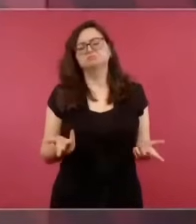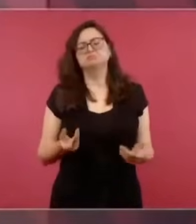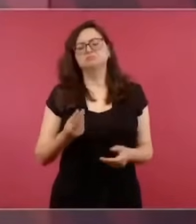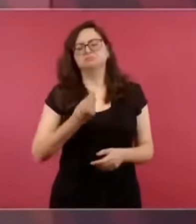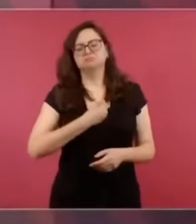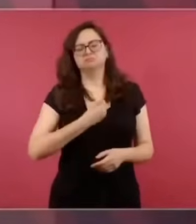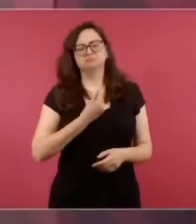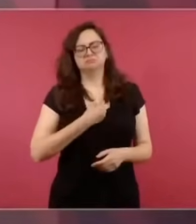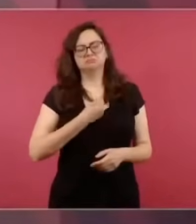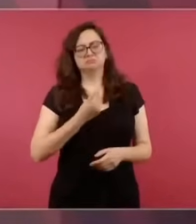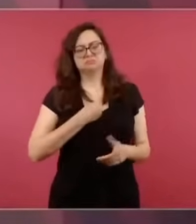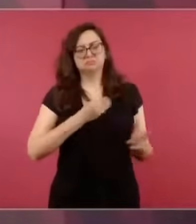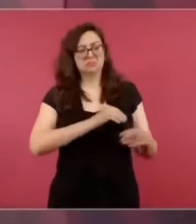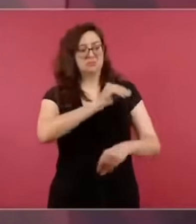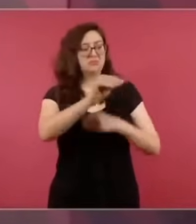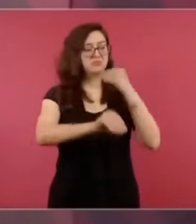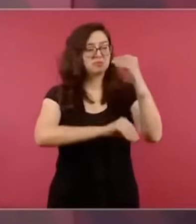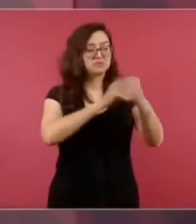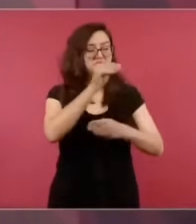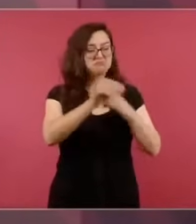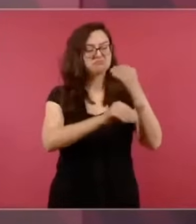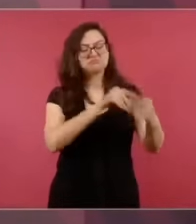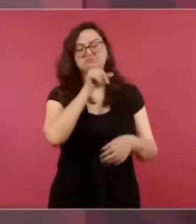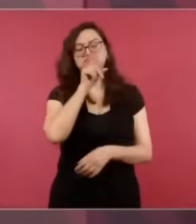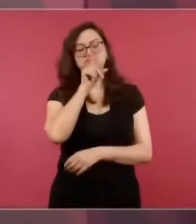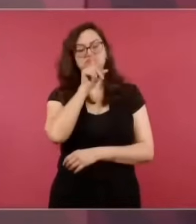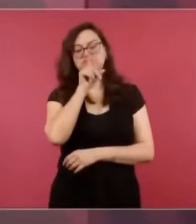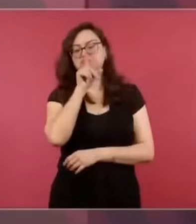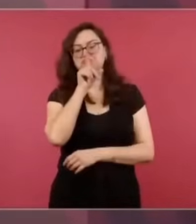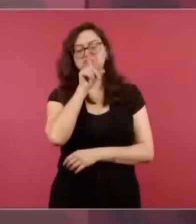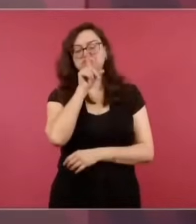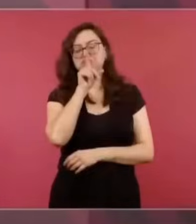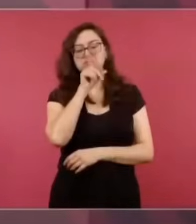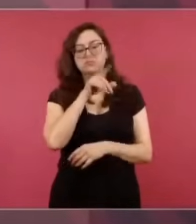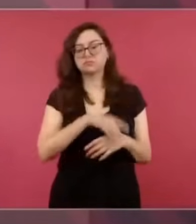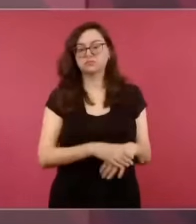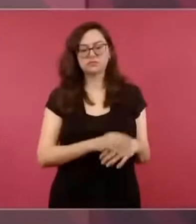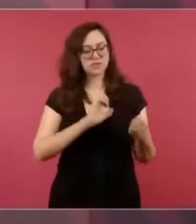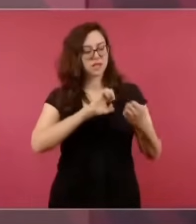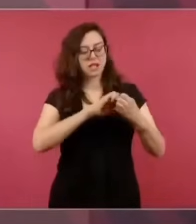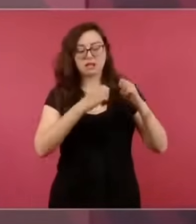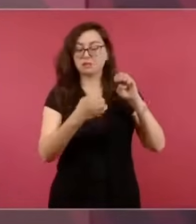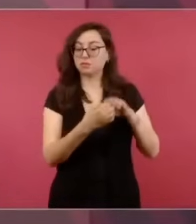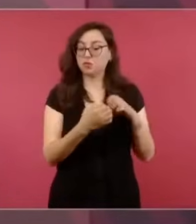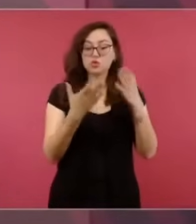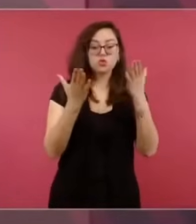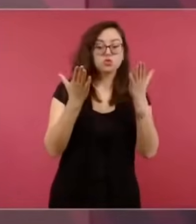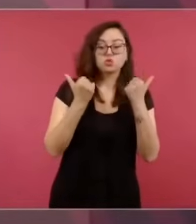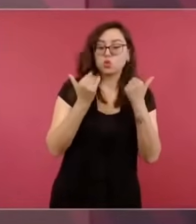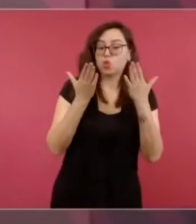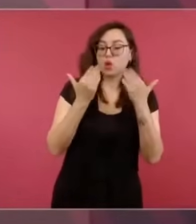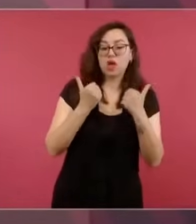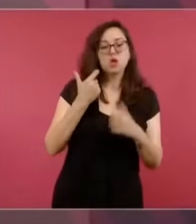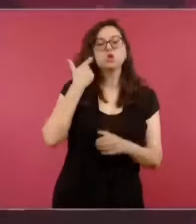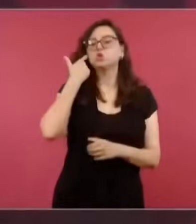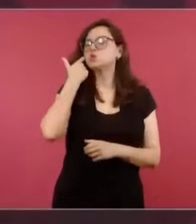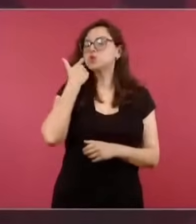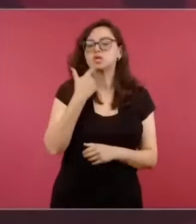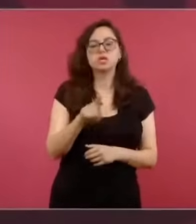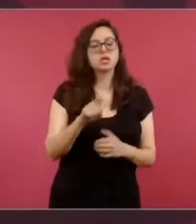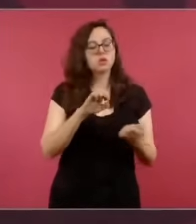a estar peleando con nadie, no tenemos enemigos, ni queremos tenerlos.